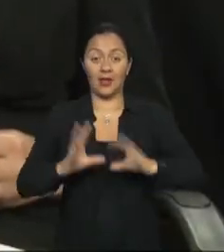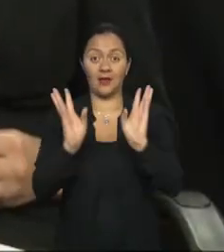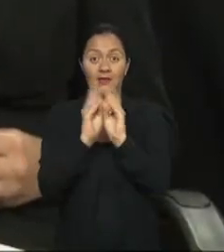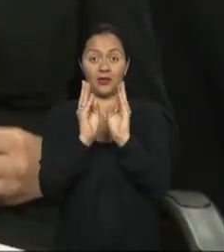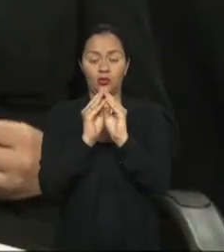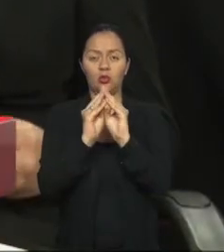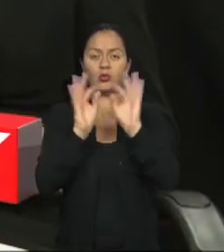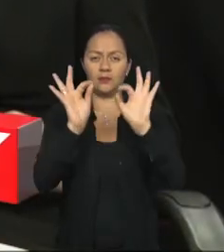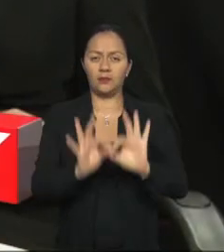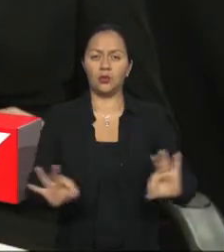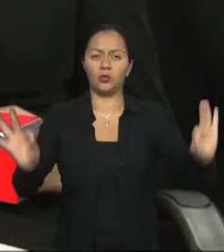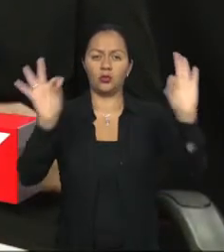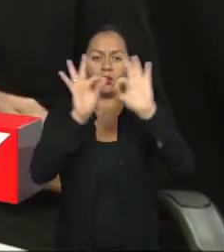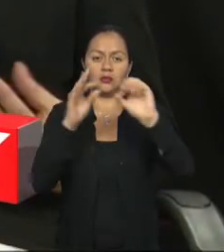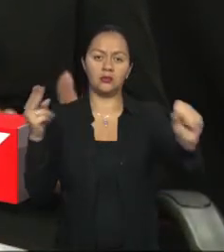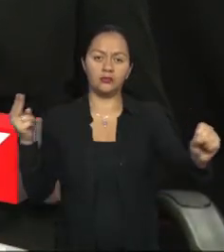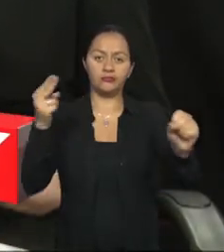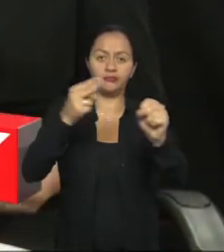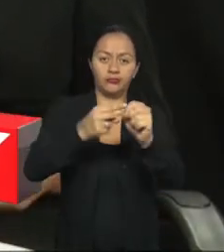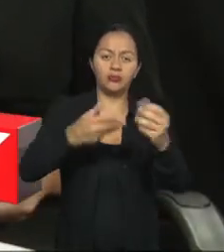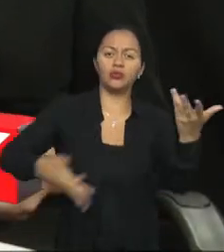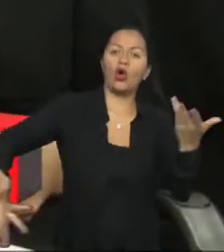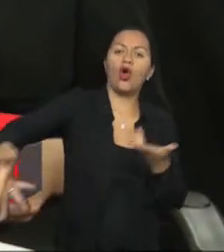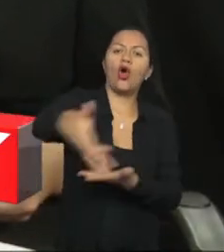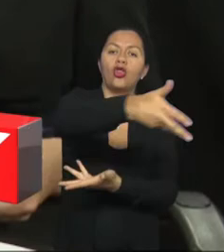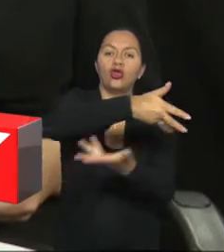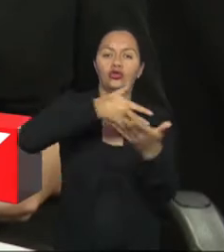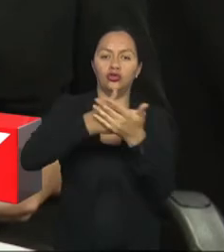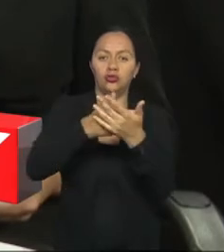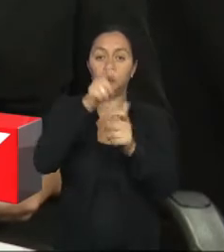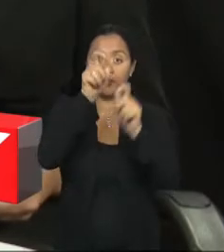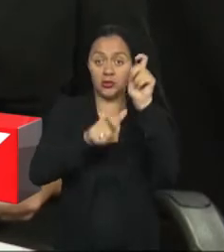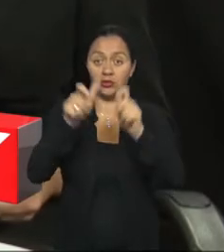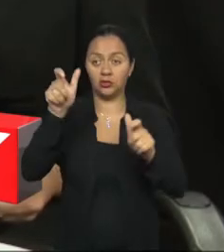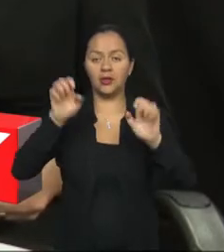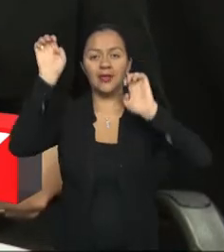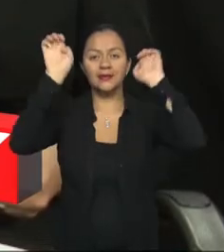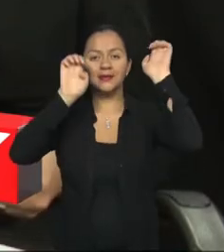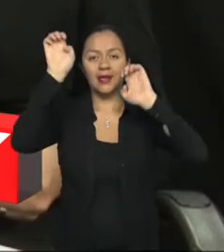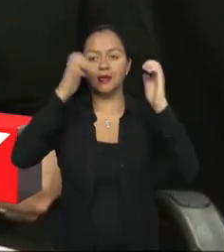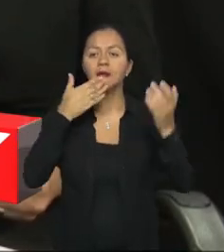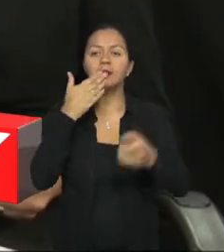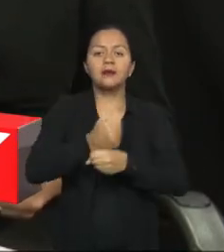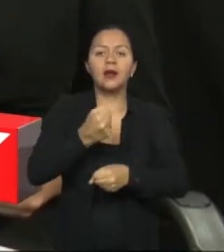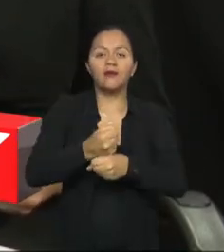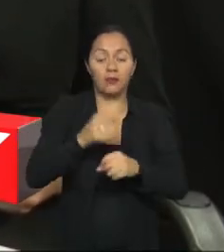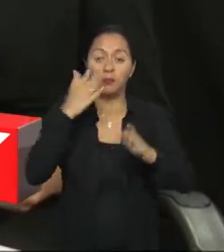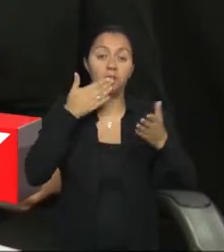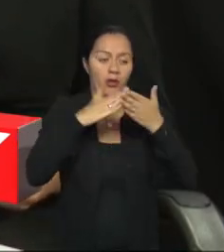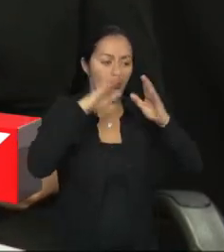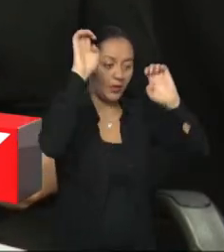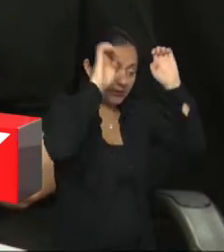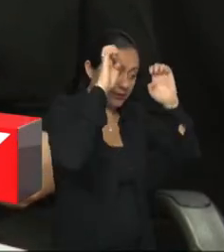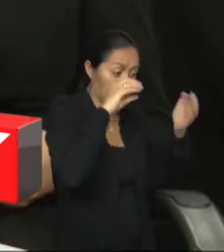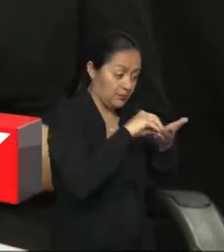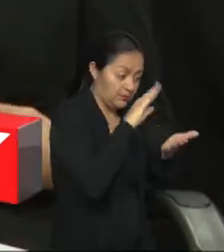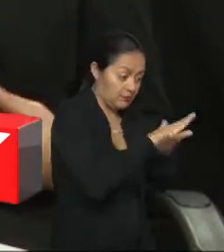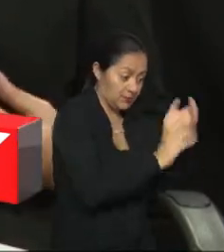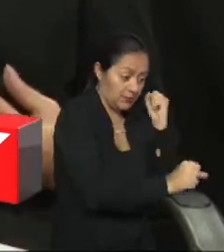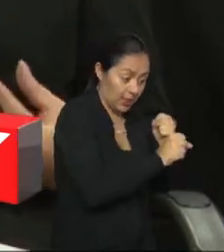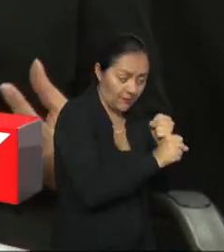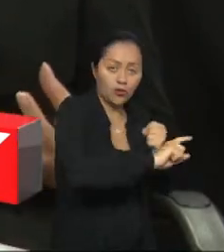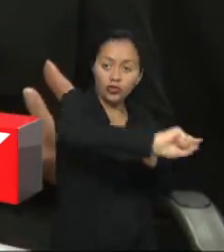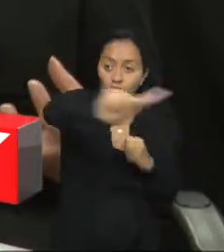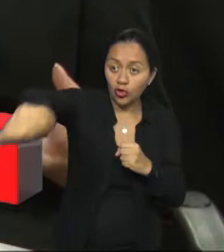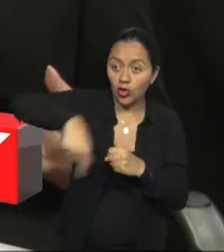importante que participen todos los involucrados en la implementación de la estrategia. Como les mencionaba al inicio, esta estrategia